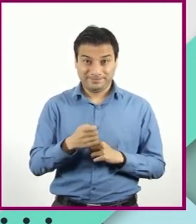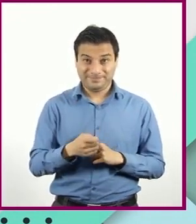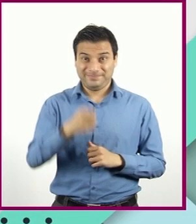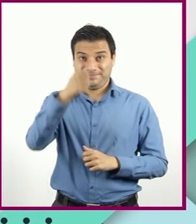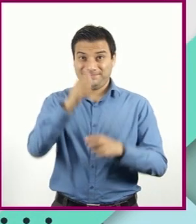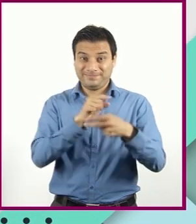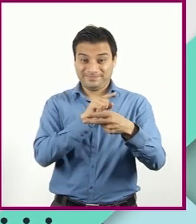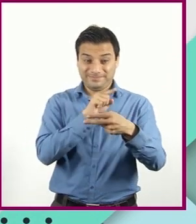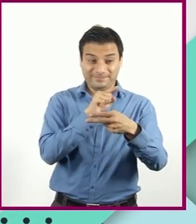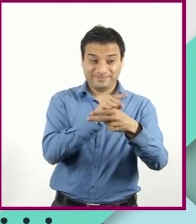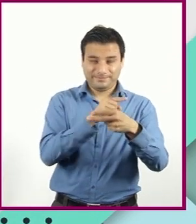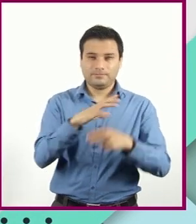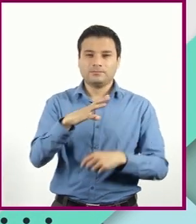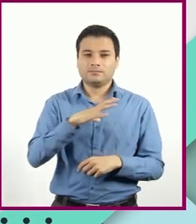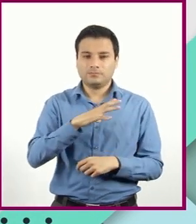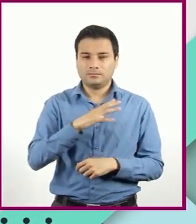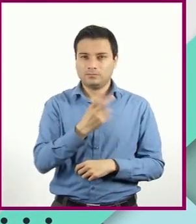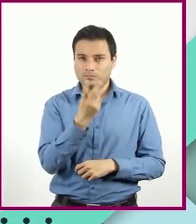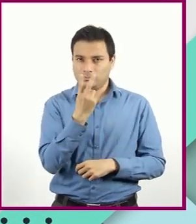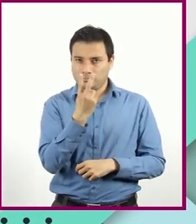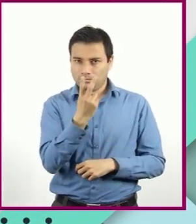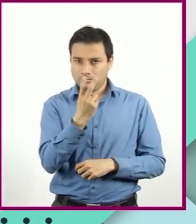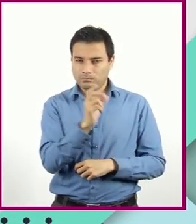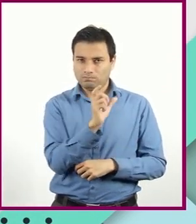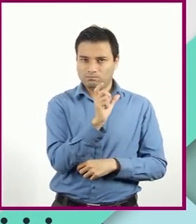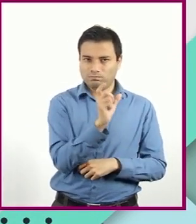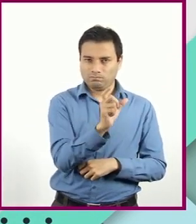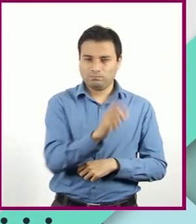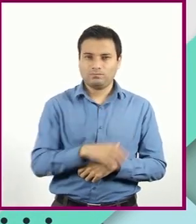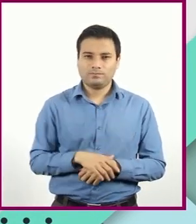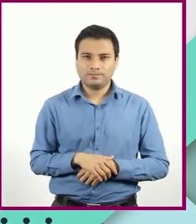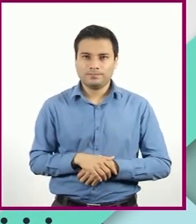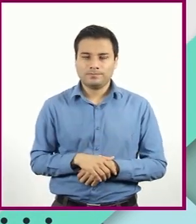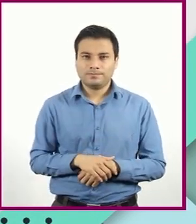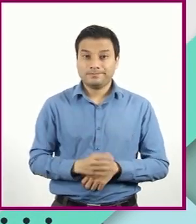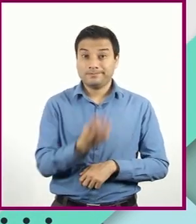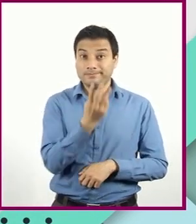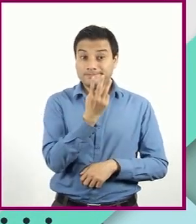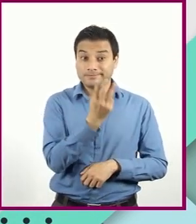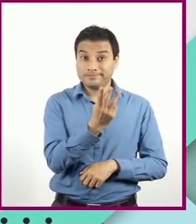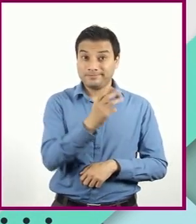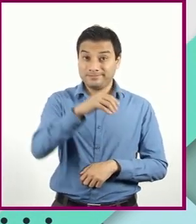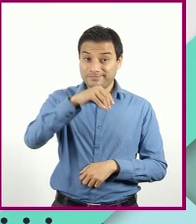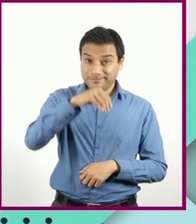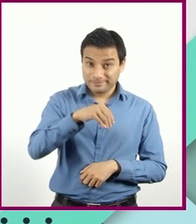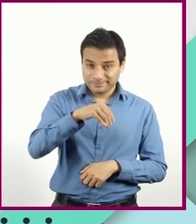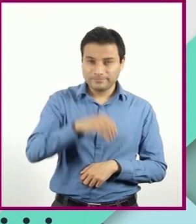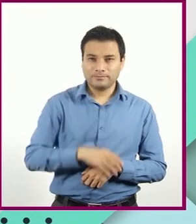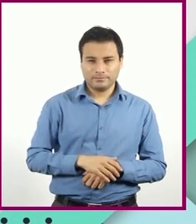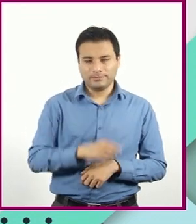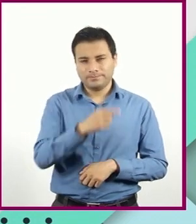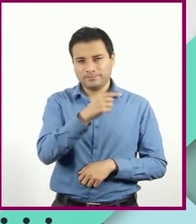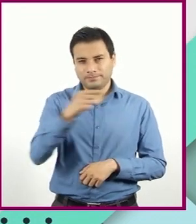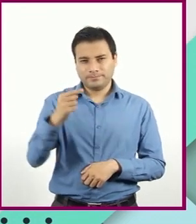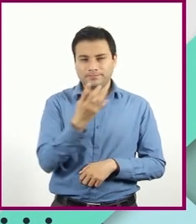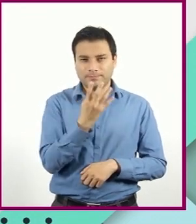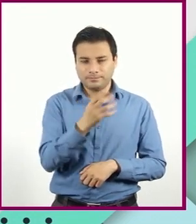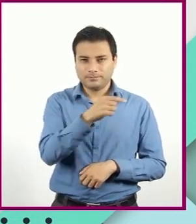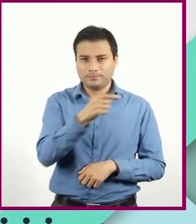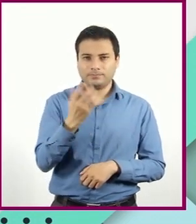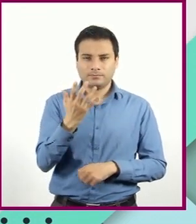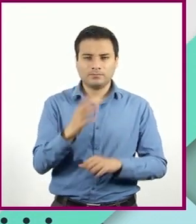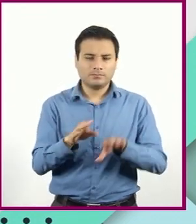dos términos, el que contiene la incógnita y el 5 que está restando. Para suprimirlo del primer